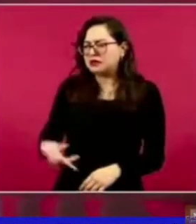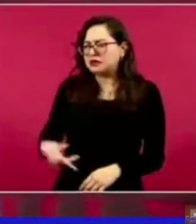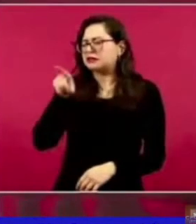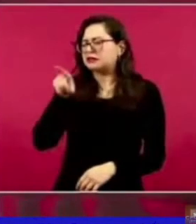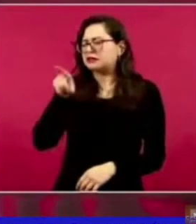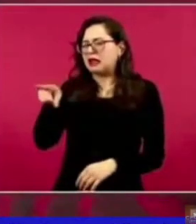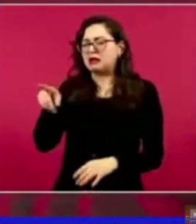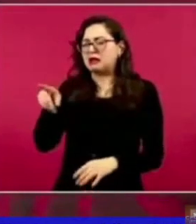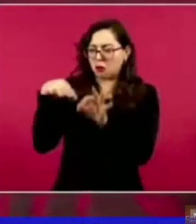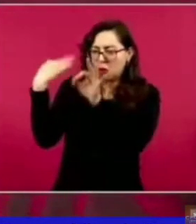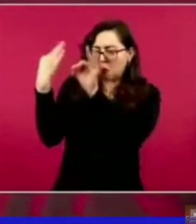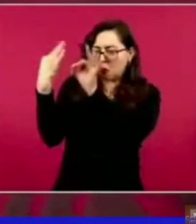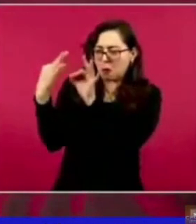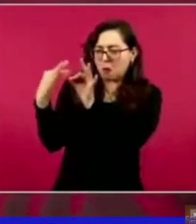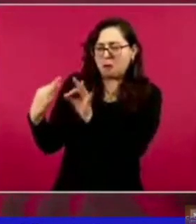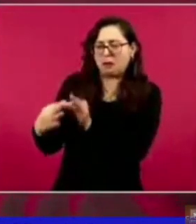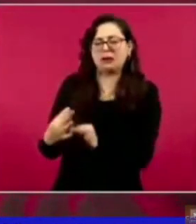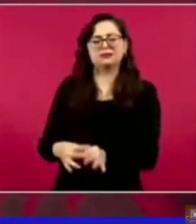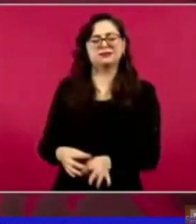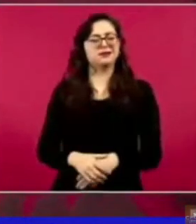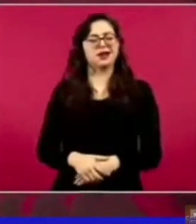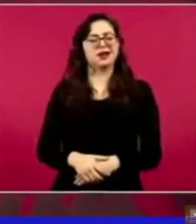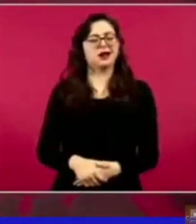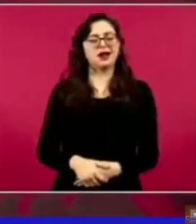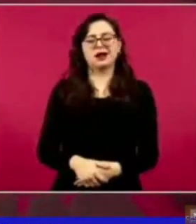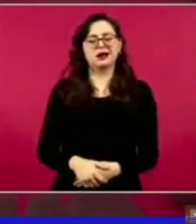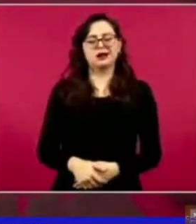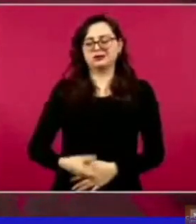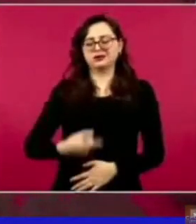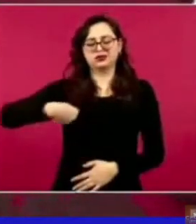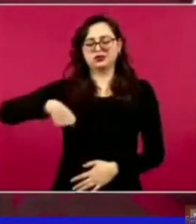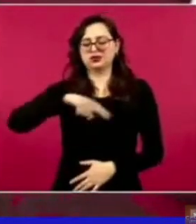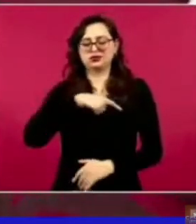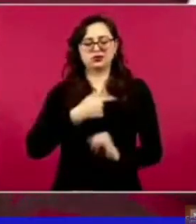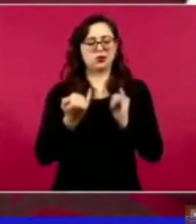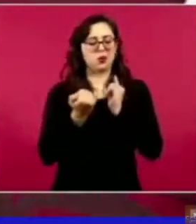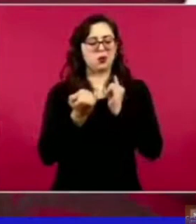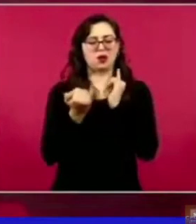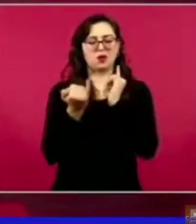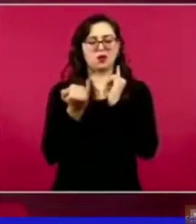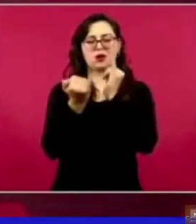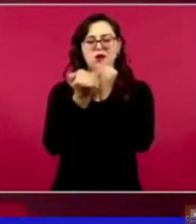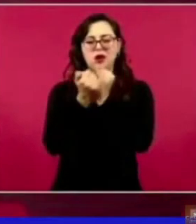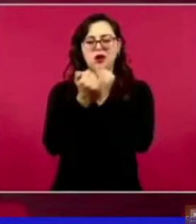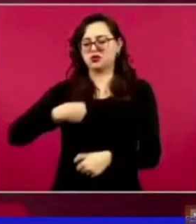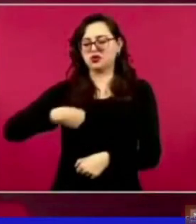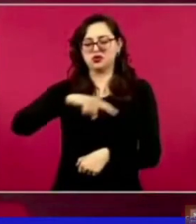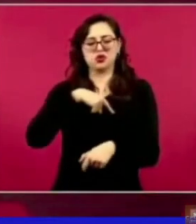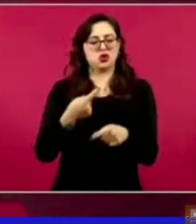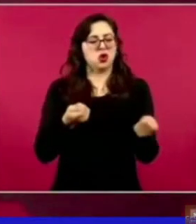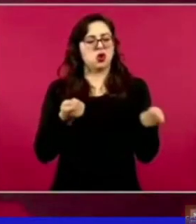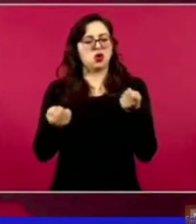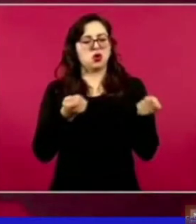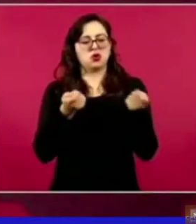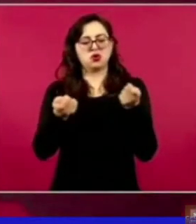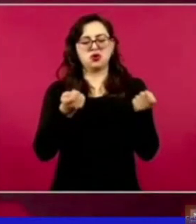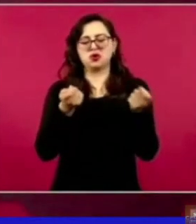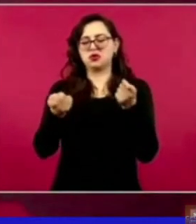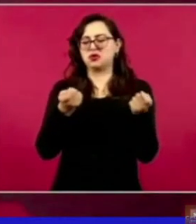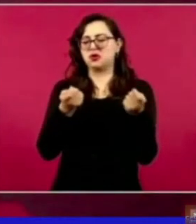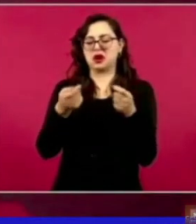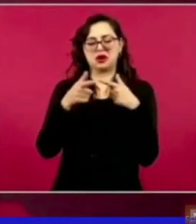que ellos iban a seguir mandando y se iba a seguir ninguneando al pueblo.